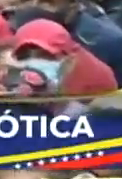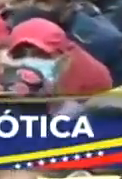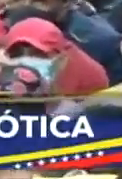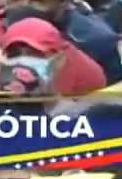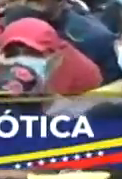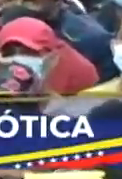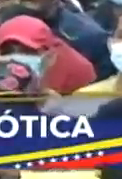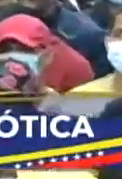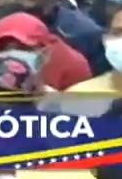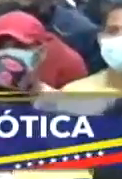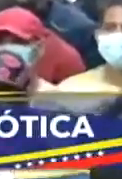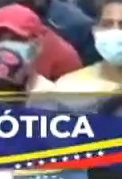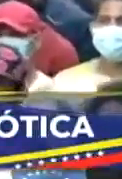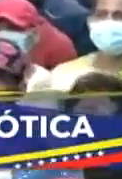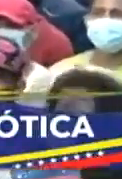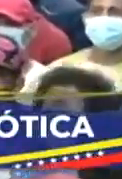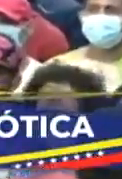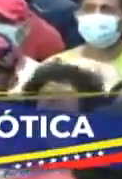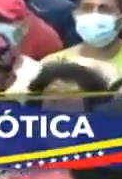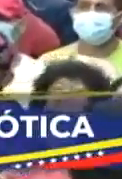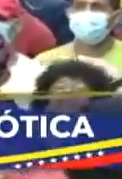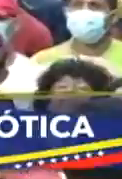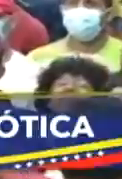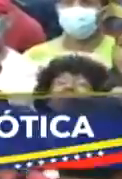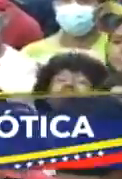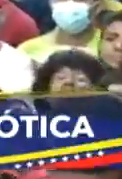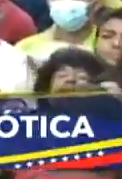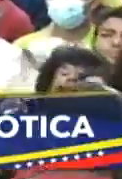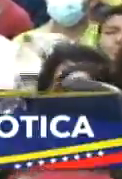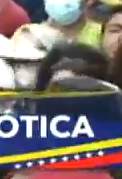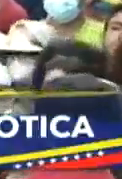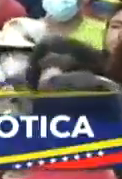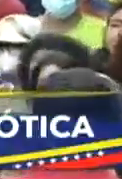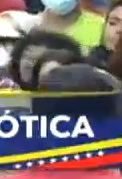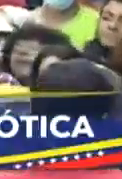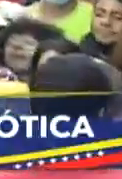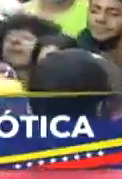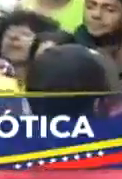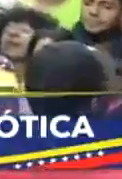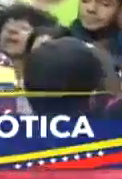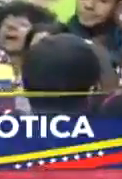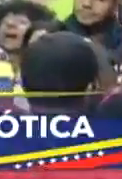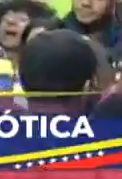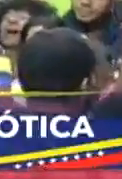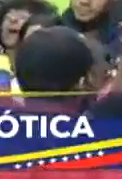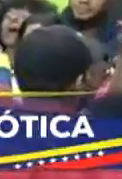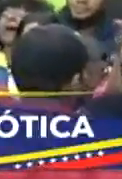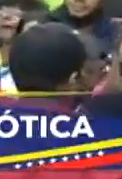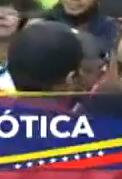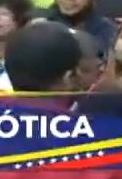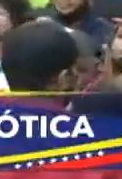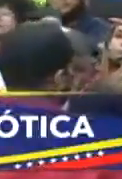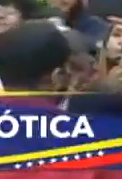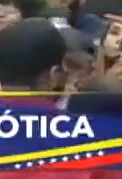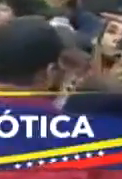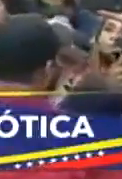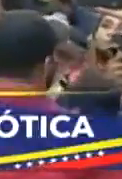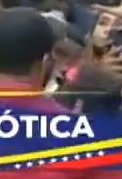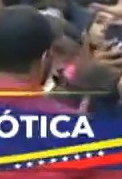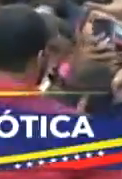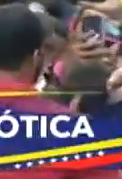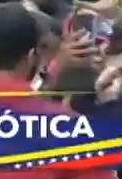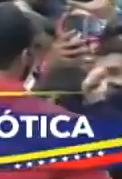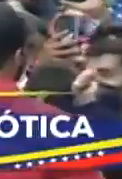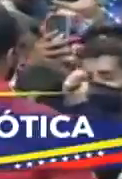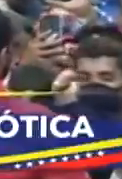de la Asamblea Nacional, nuestra militante de la juventud del Partido Socialista Unido de Venezuela, Génesis Garbet.